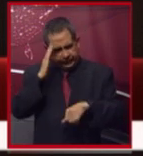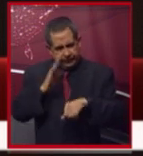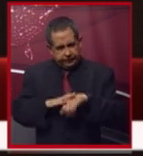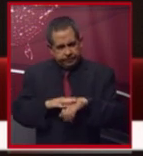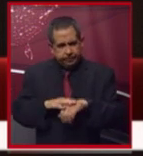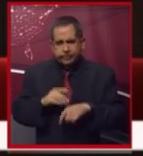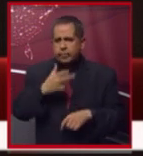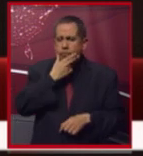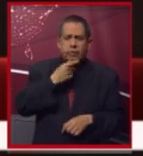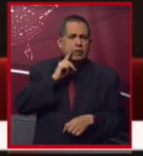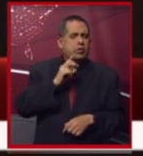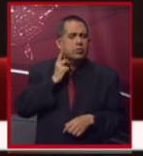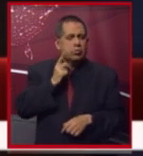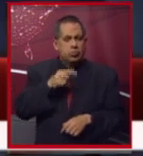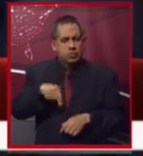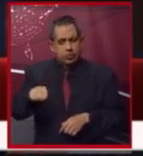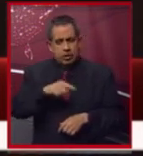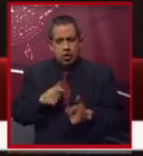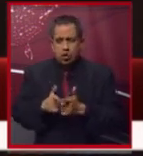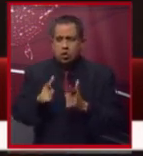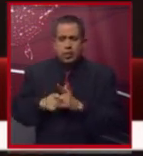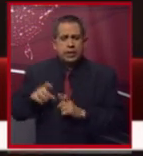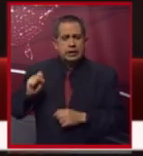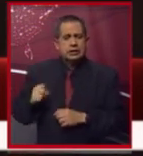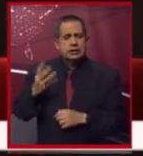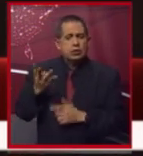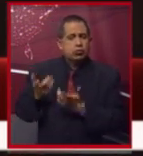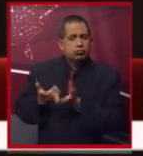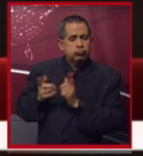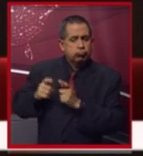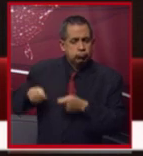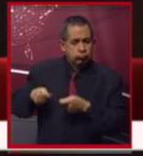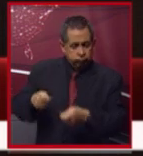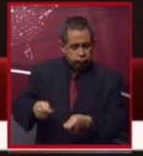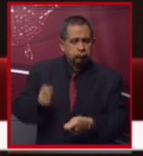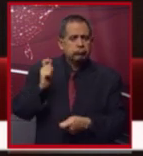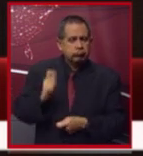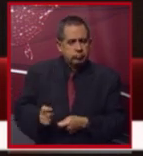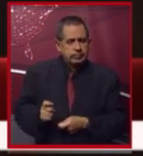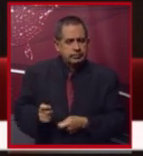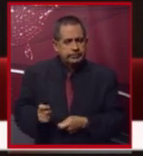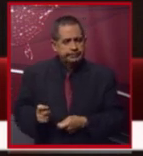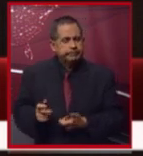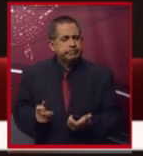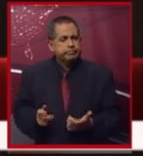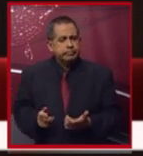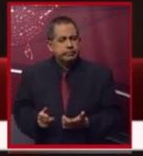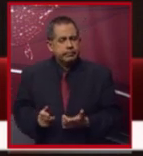las diputadas y los diputados de la 64ª legislatura